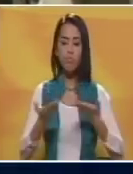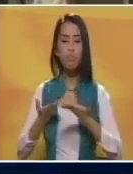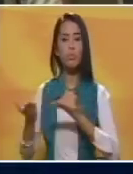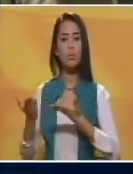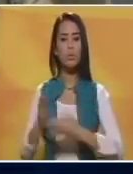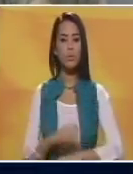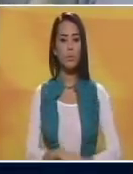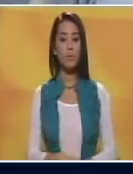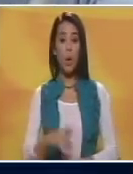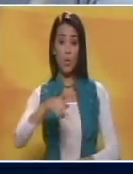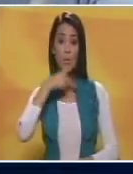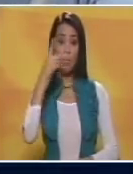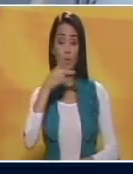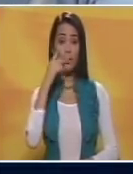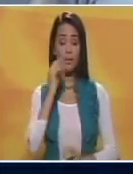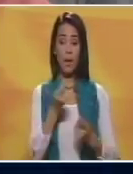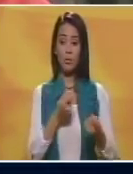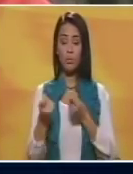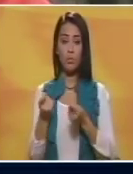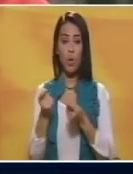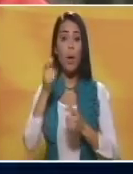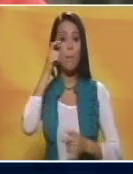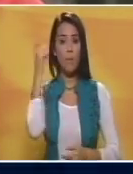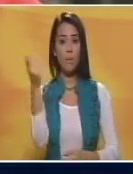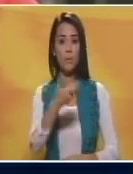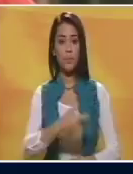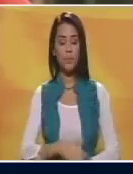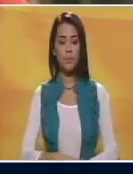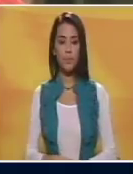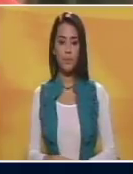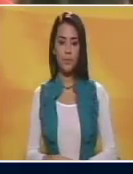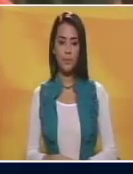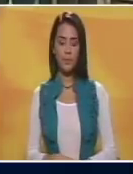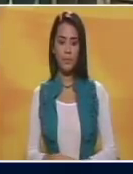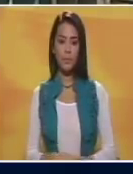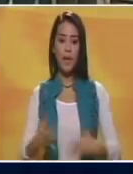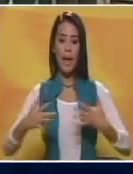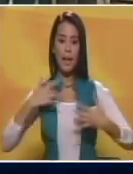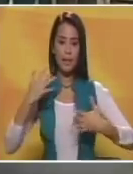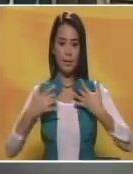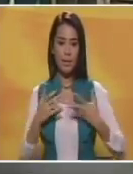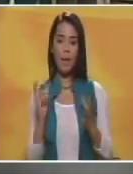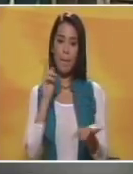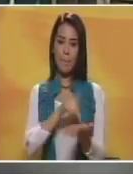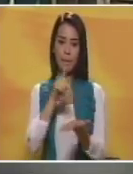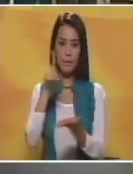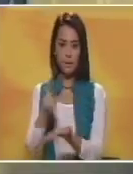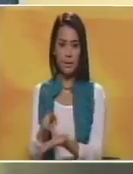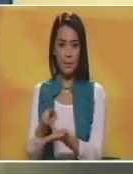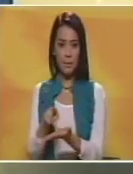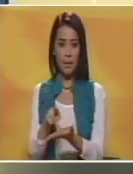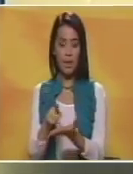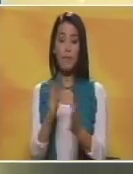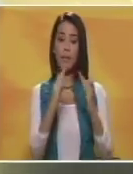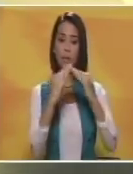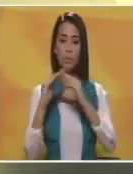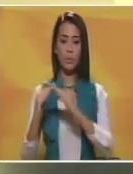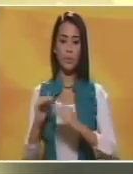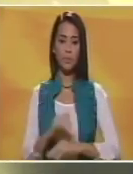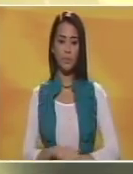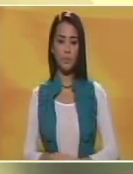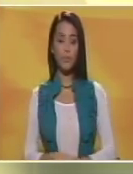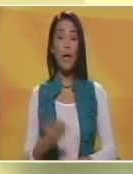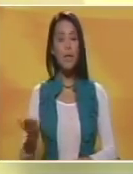como Estado también con la población. En la actividad participan representantes de las comunidades. Es